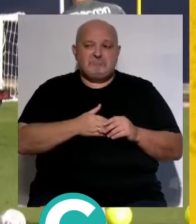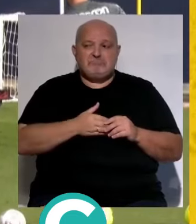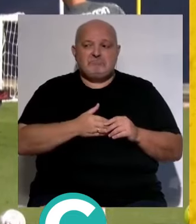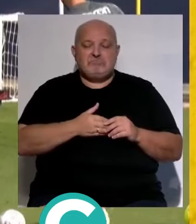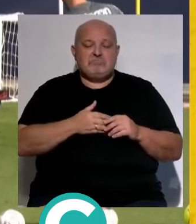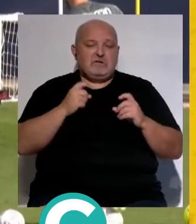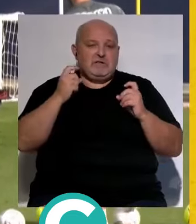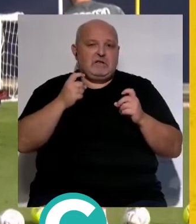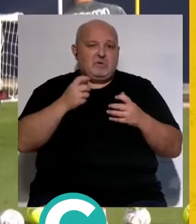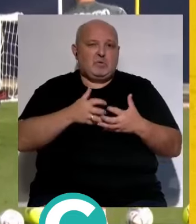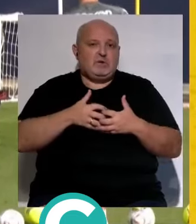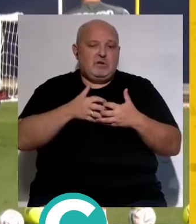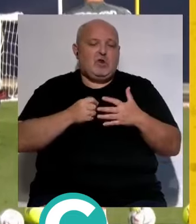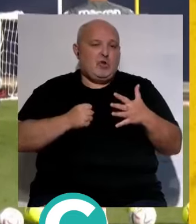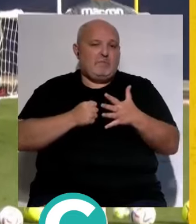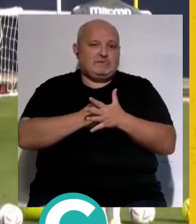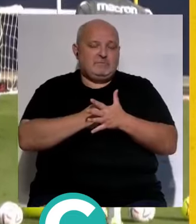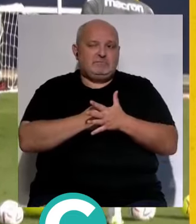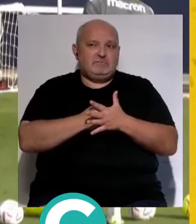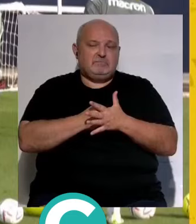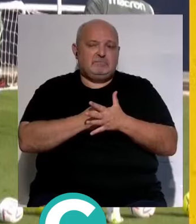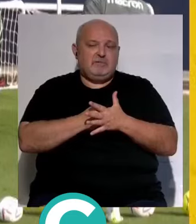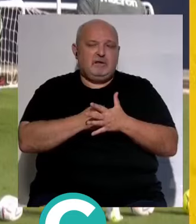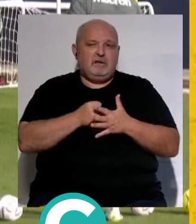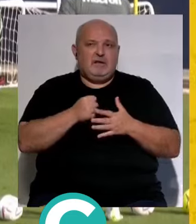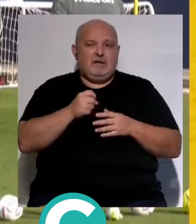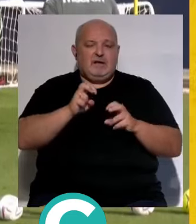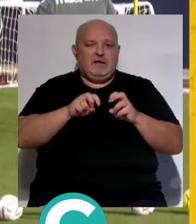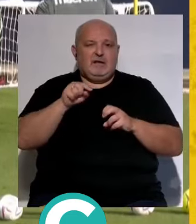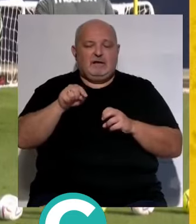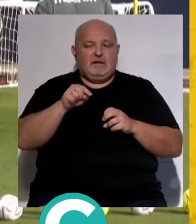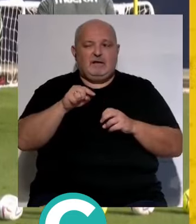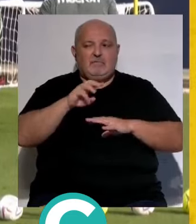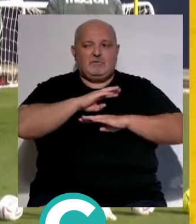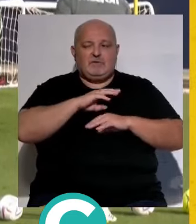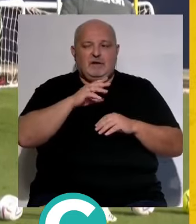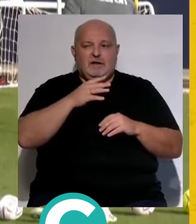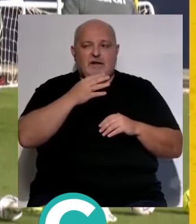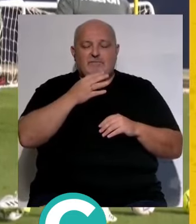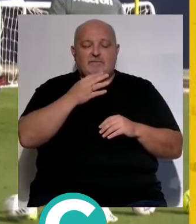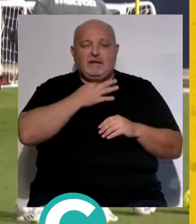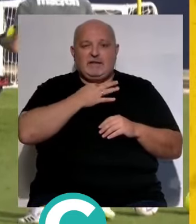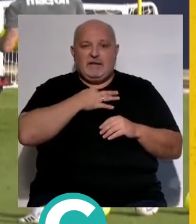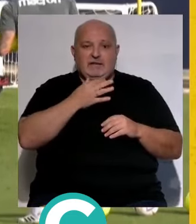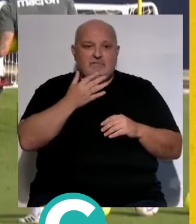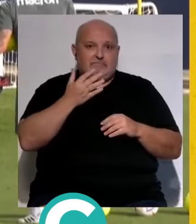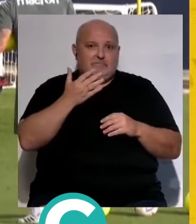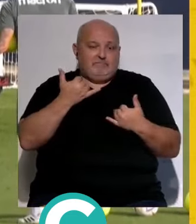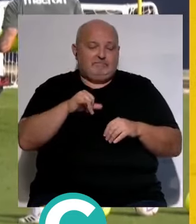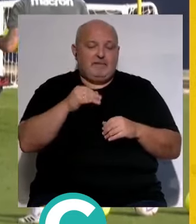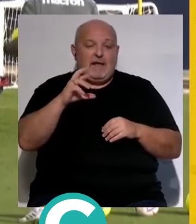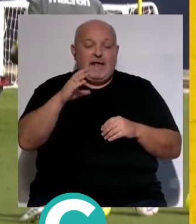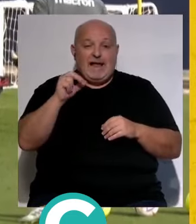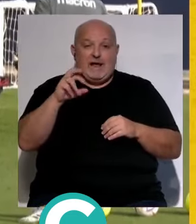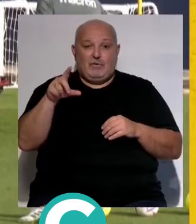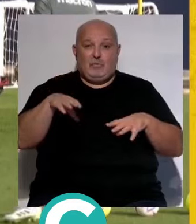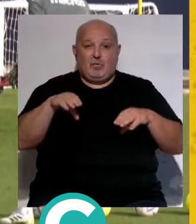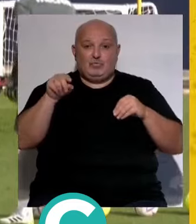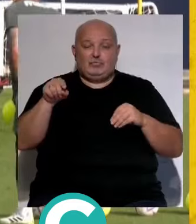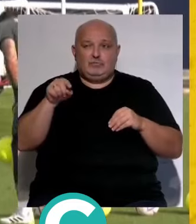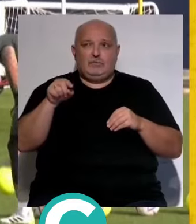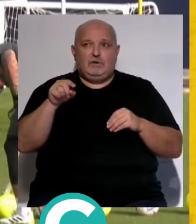que intentar pelear por lo máximo, quizás sea más sencillo en ese aspecto, busca un partido de garantía. Ojo que de todas maneras, Caro viene con